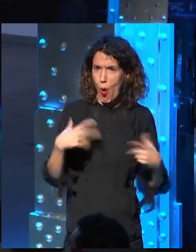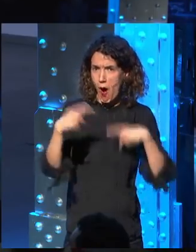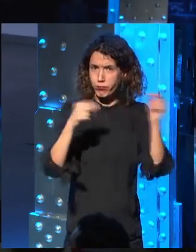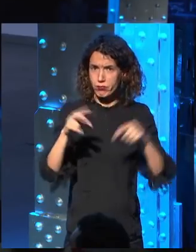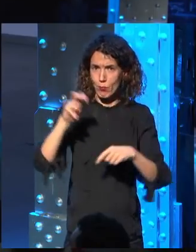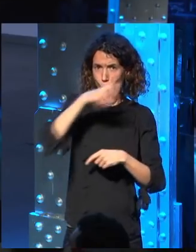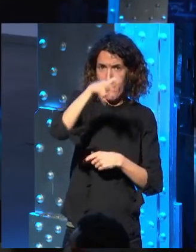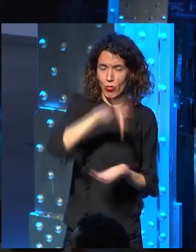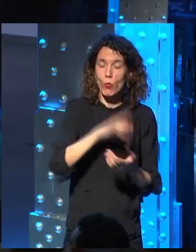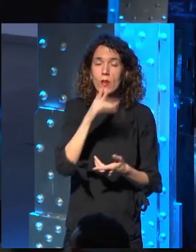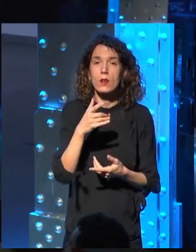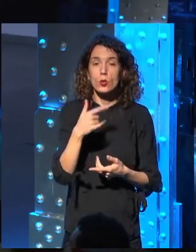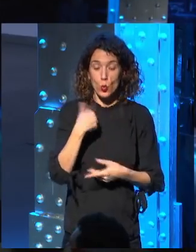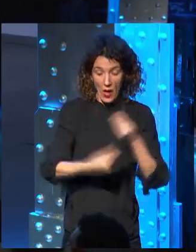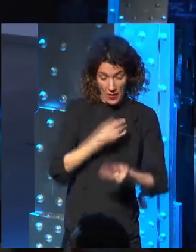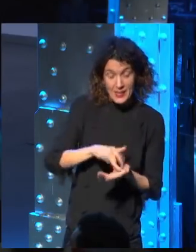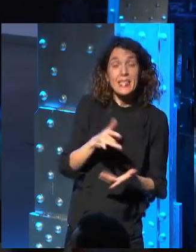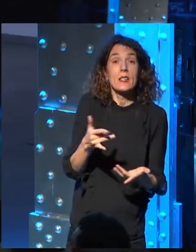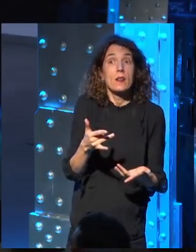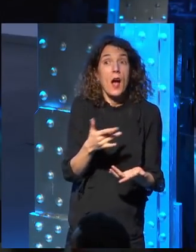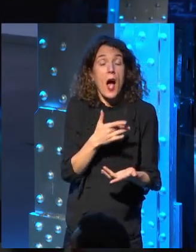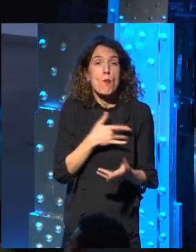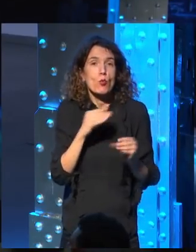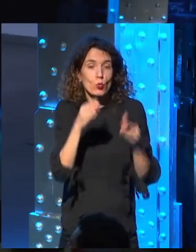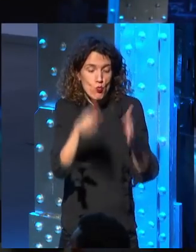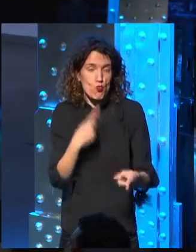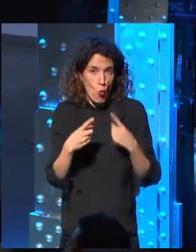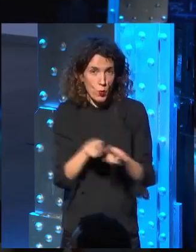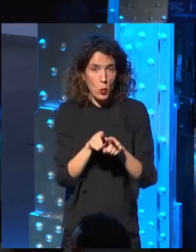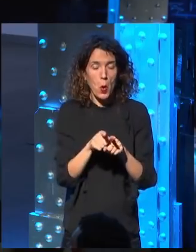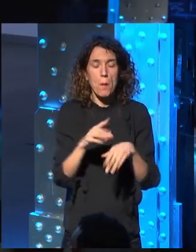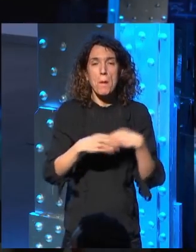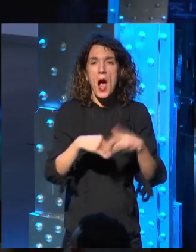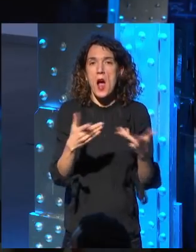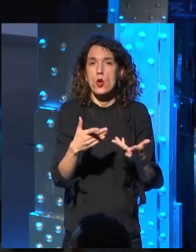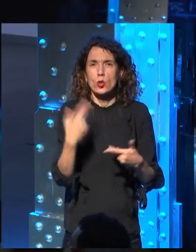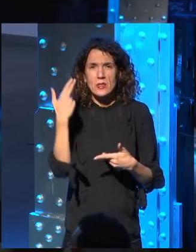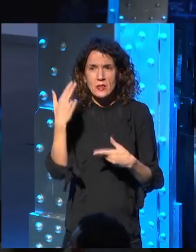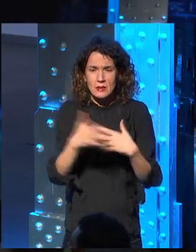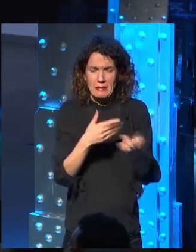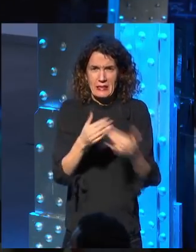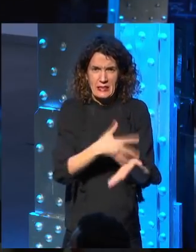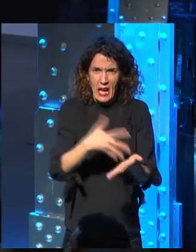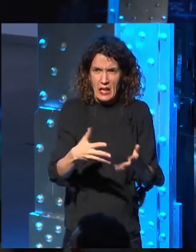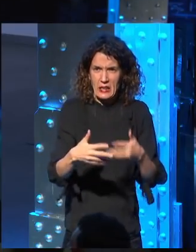¿Qué harías si supieras que el amor de tu vida se ha ensuciado las manos derramando sangre?